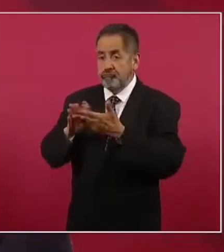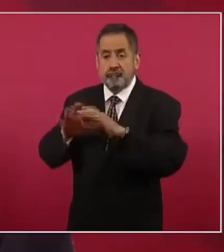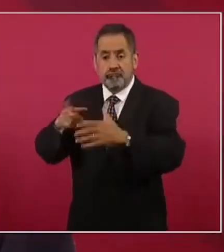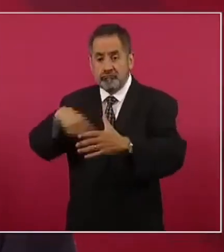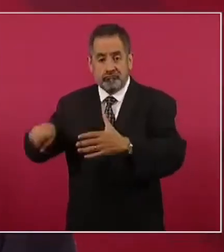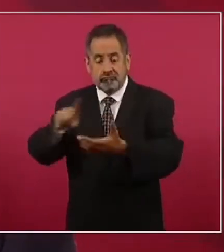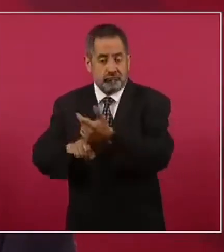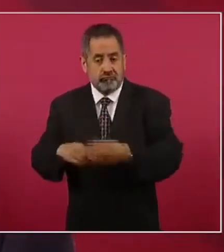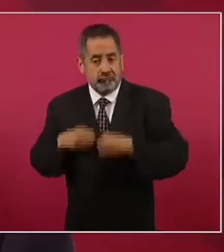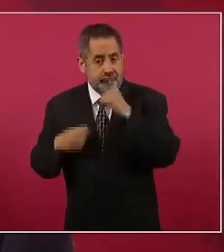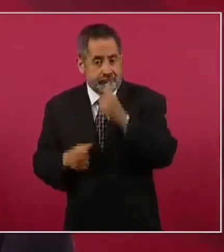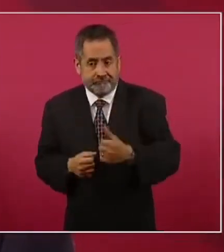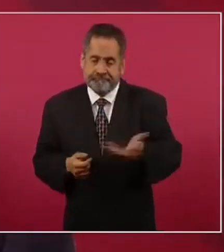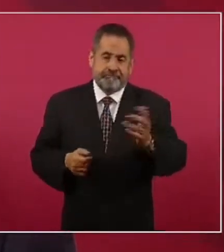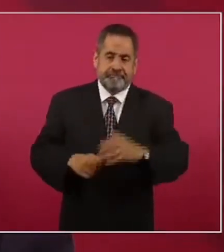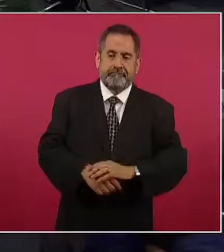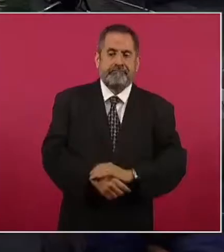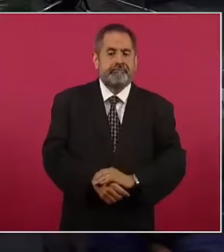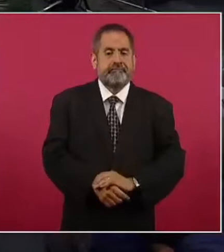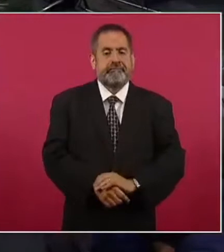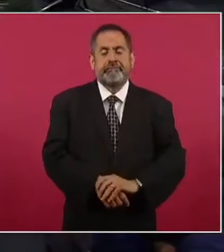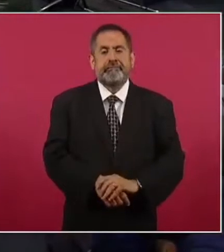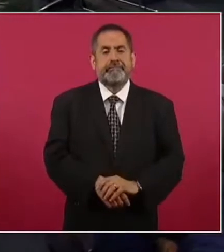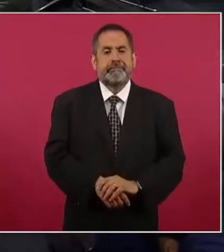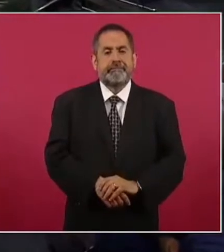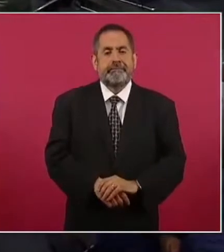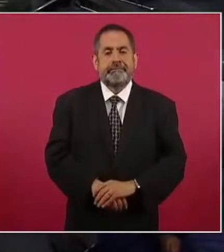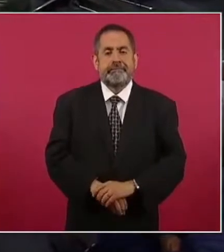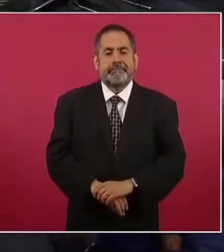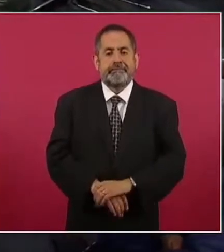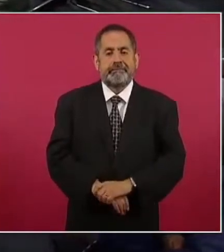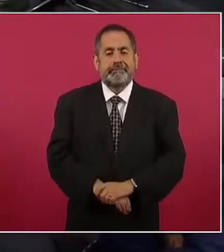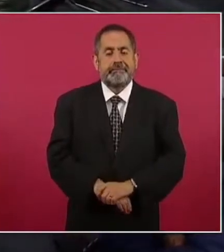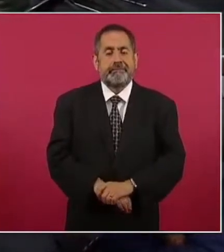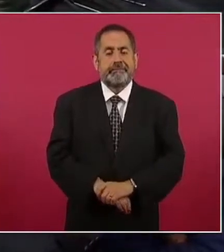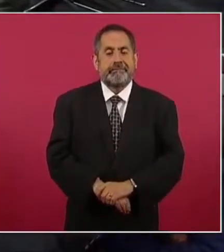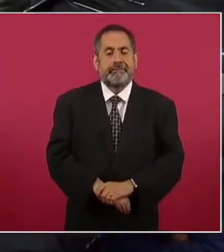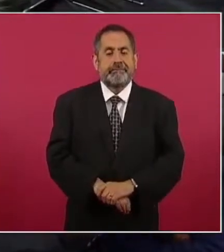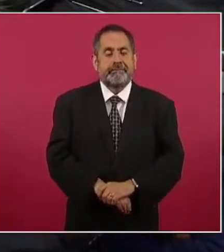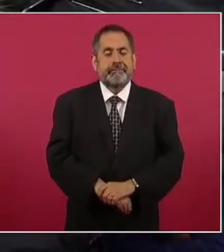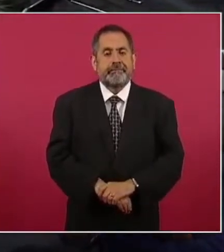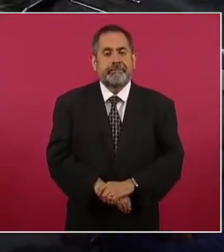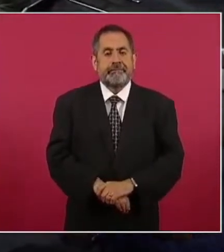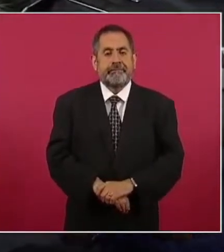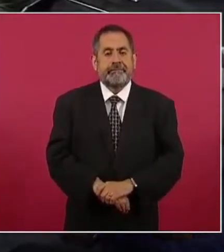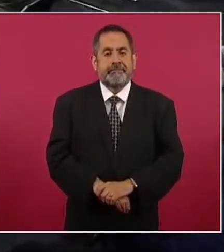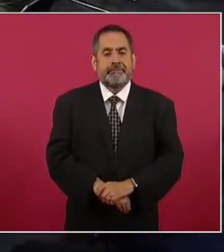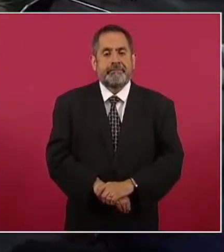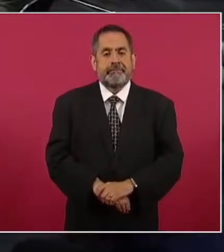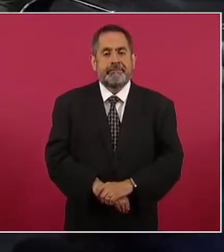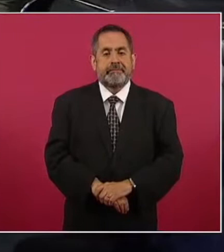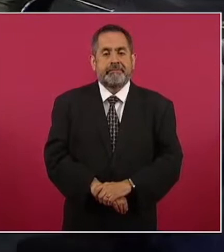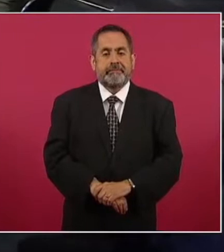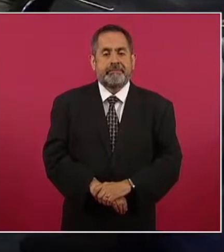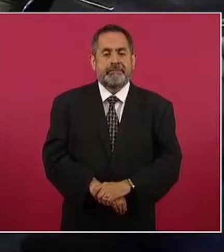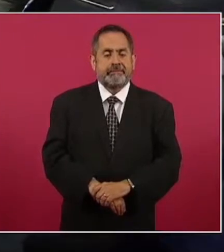No, además en la investigación que publicamos, pues, se reveló que son extranjeros y que son empresarios.